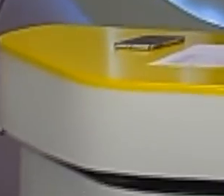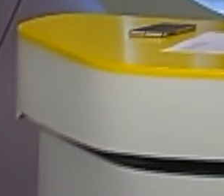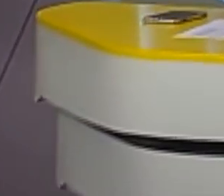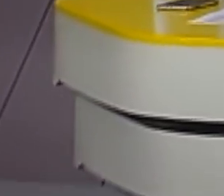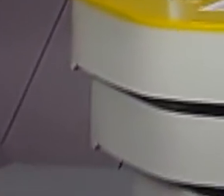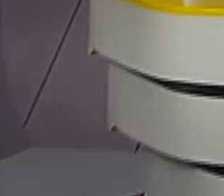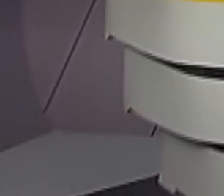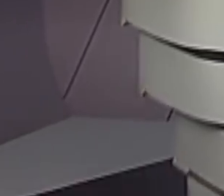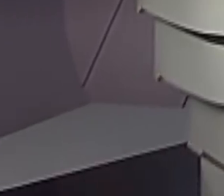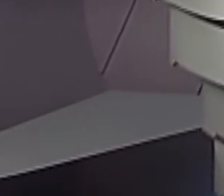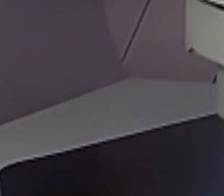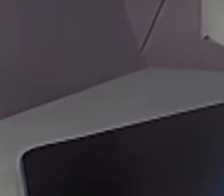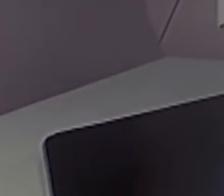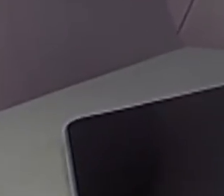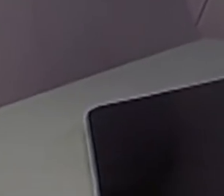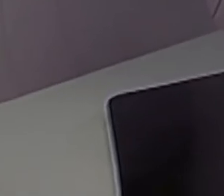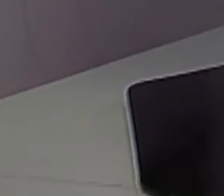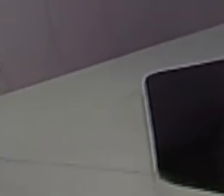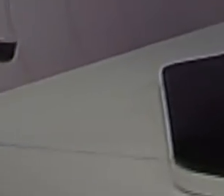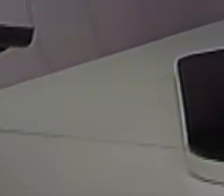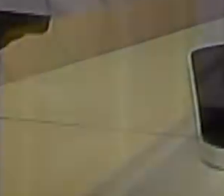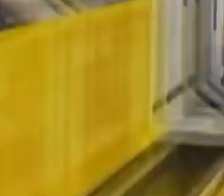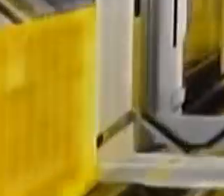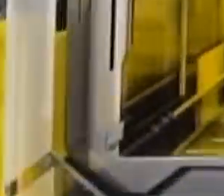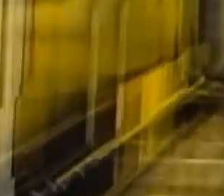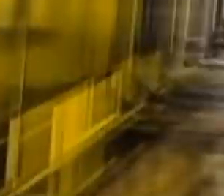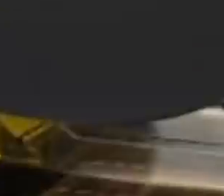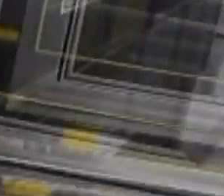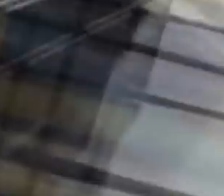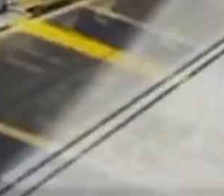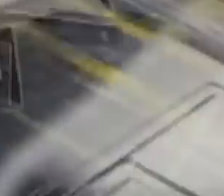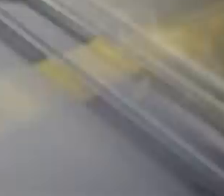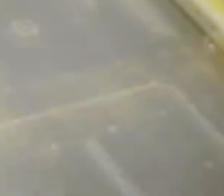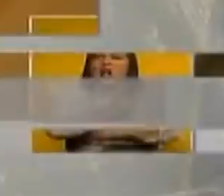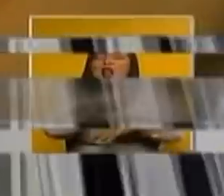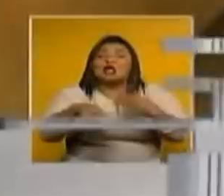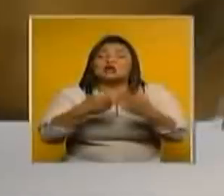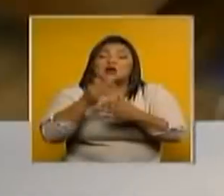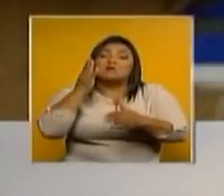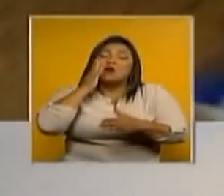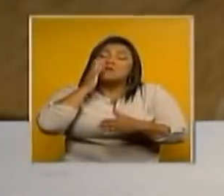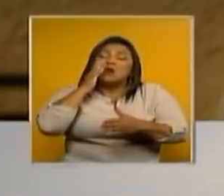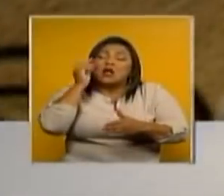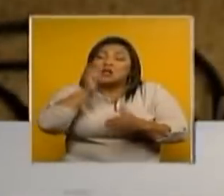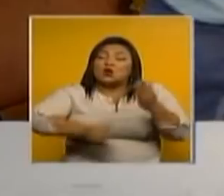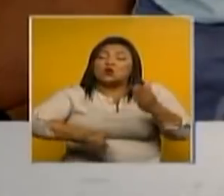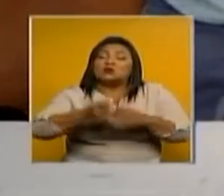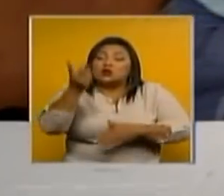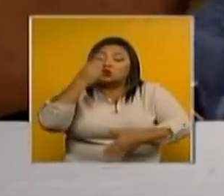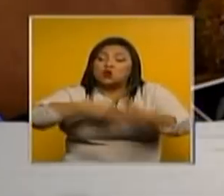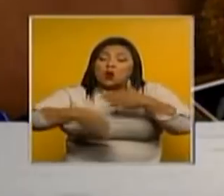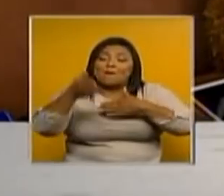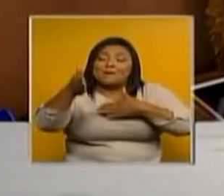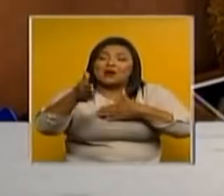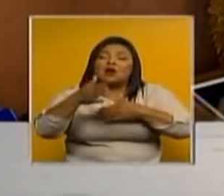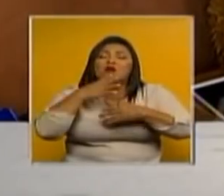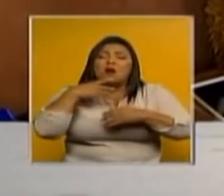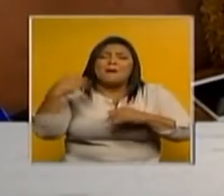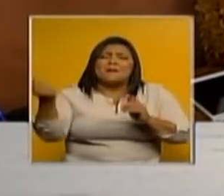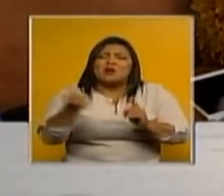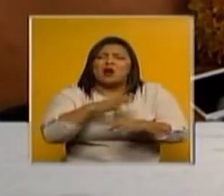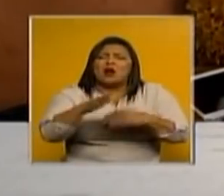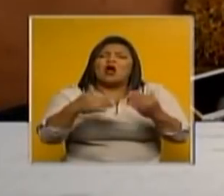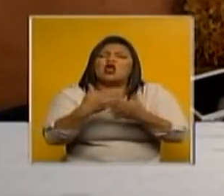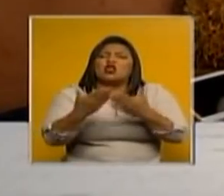Y más adelante les contamos este nuevo caso de agresión. Una madre denuncia que su pequeño ha sido agredido